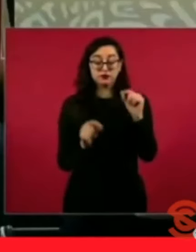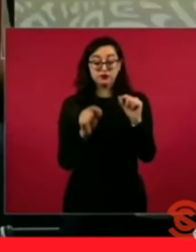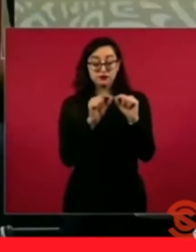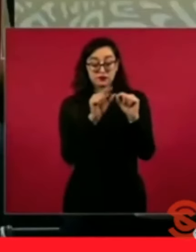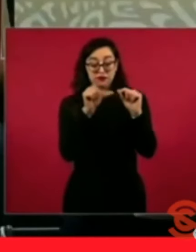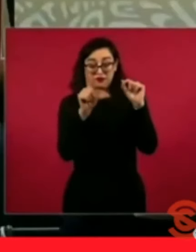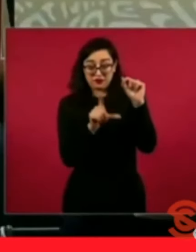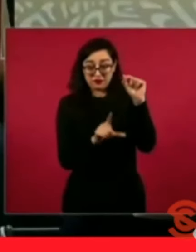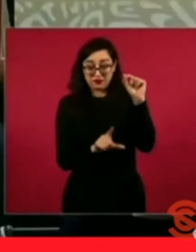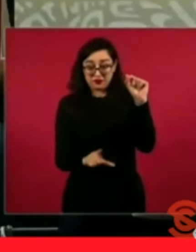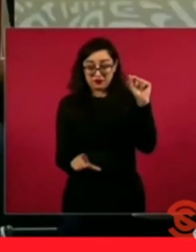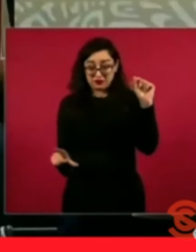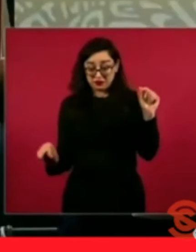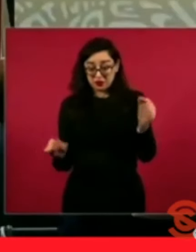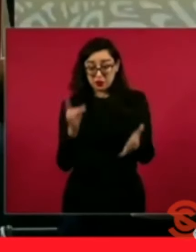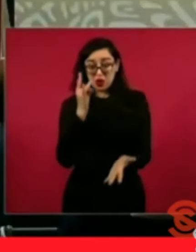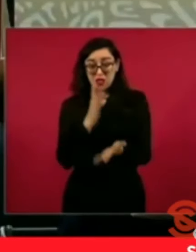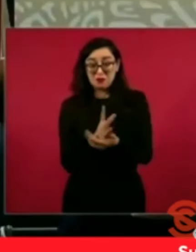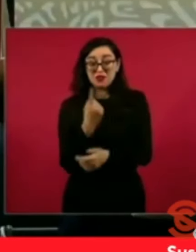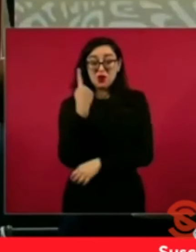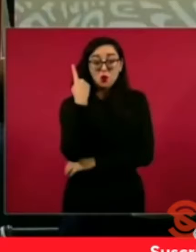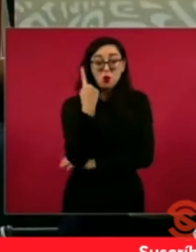Solo Aguascalientes